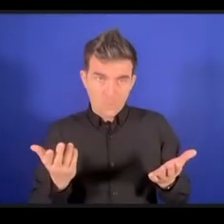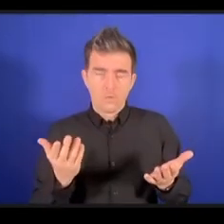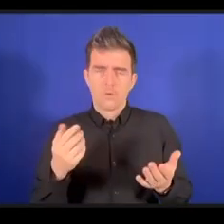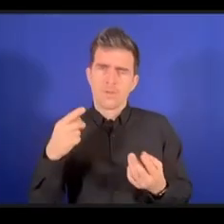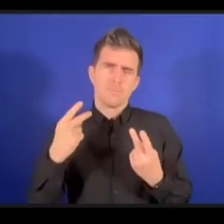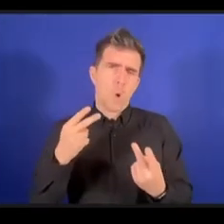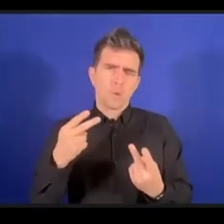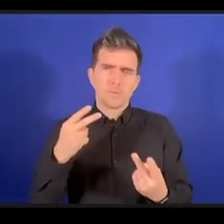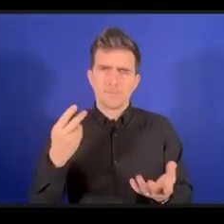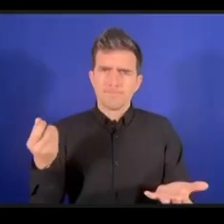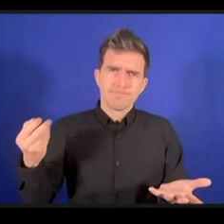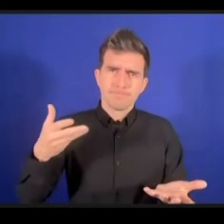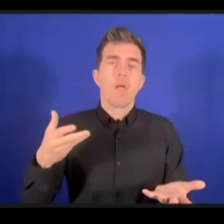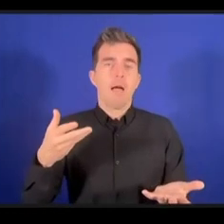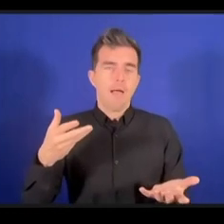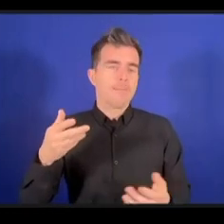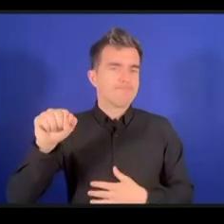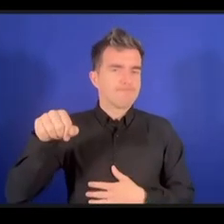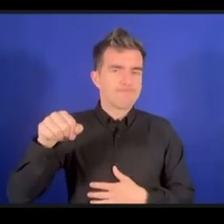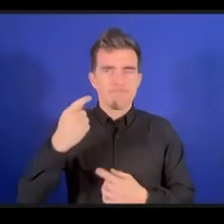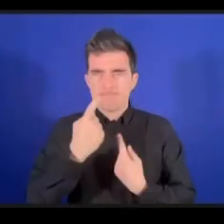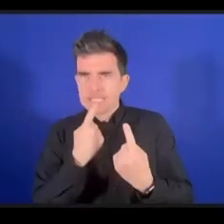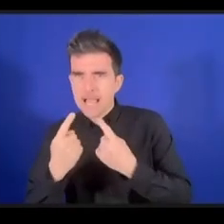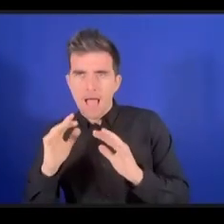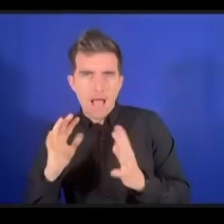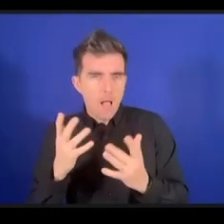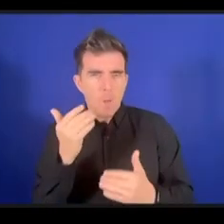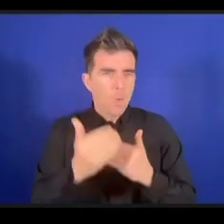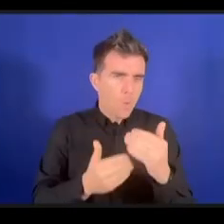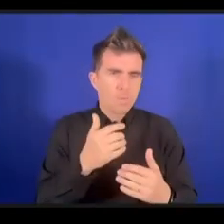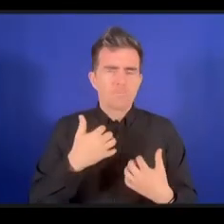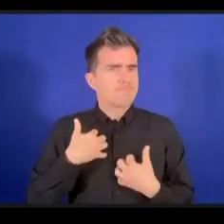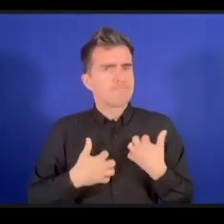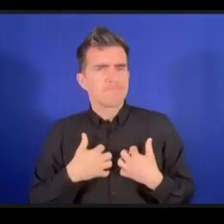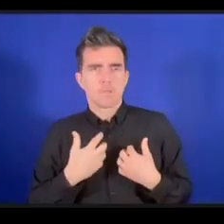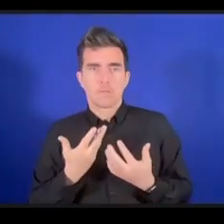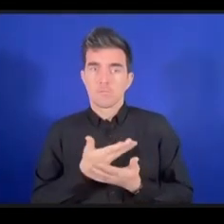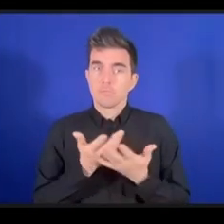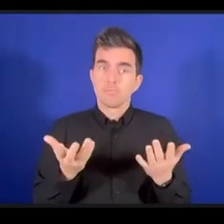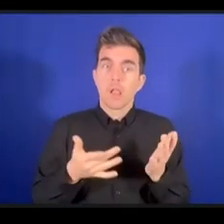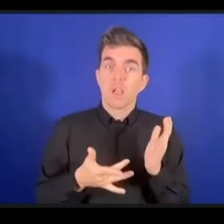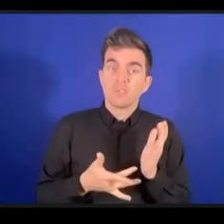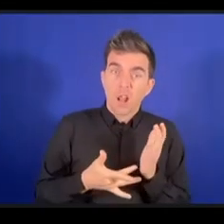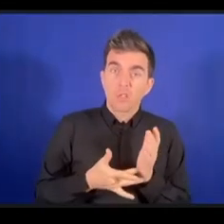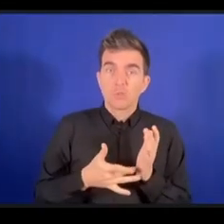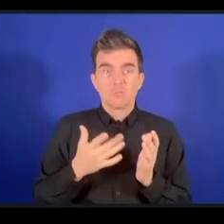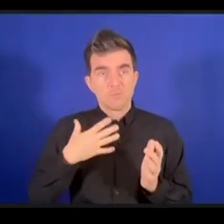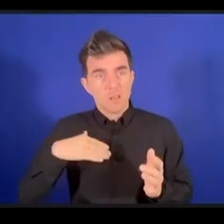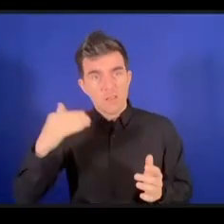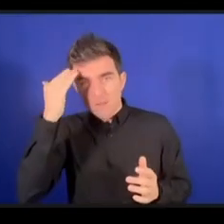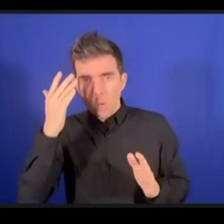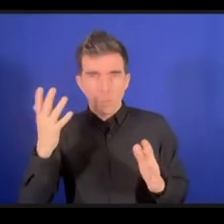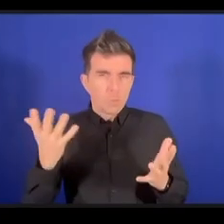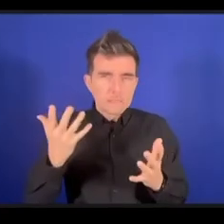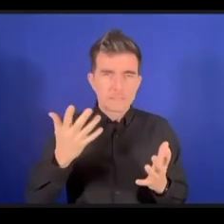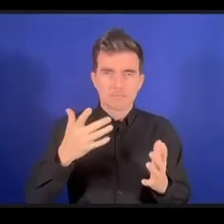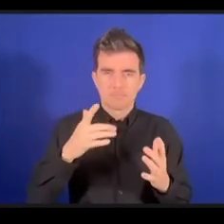crucial que realmente las personas que están desarrollando estas tecnologías deben conocer los